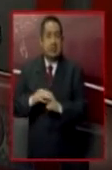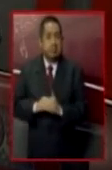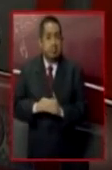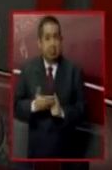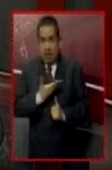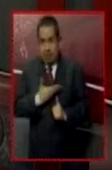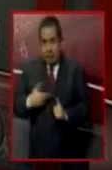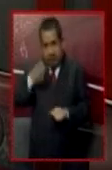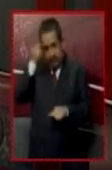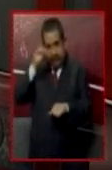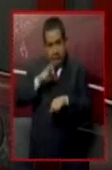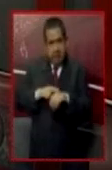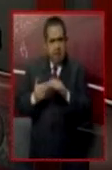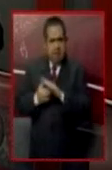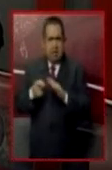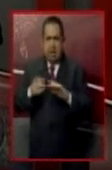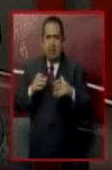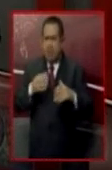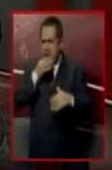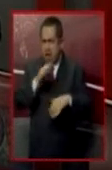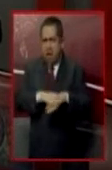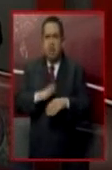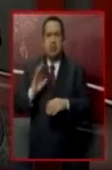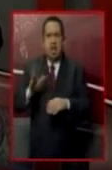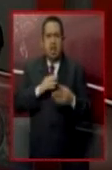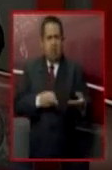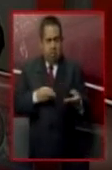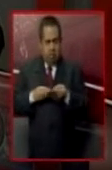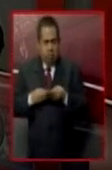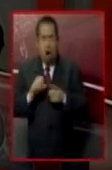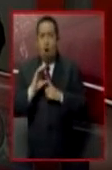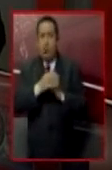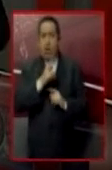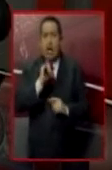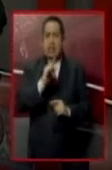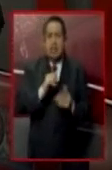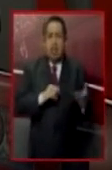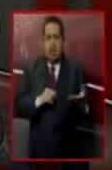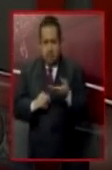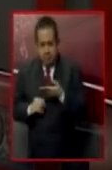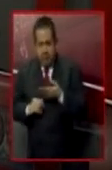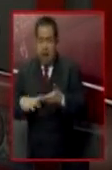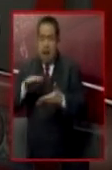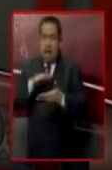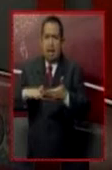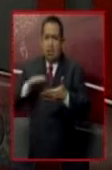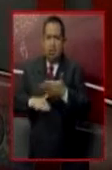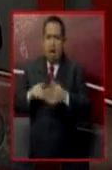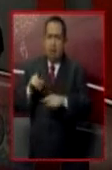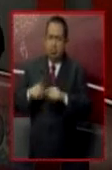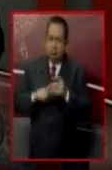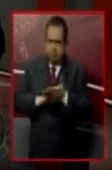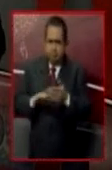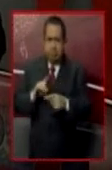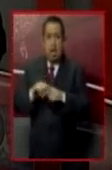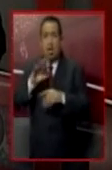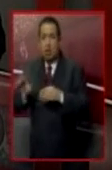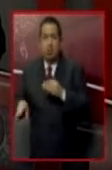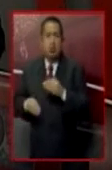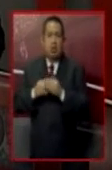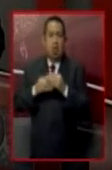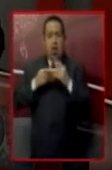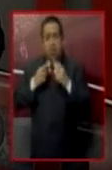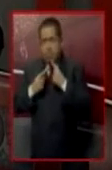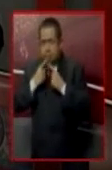de la mesa directiva informó al Pleno la recepción de dictámenes de la Comisión de Hacienda, se le dispensó la primera lectura, se incorporó al orden del día e inició